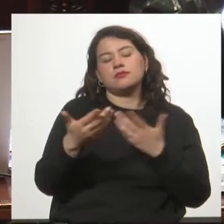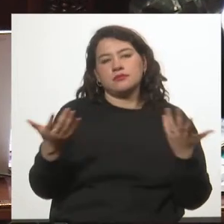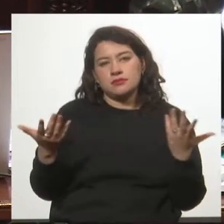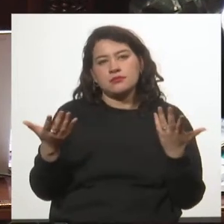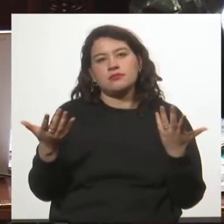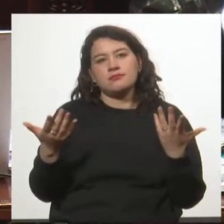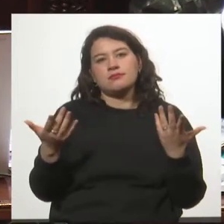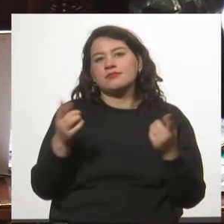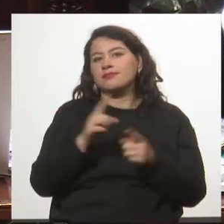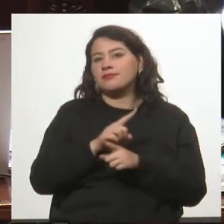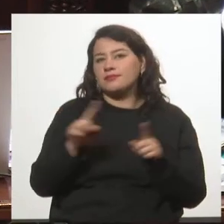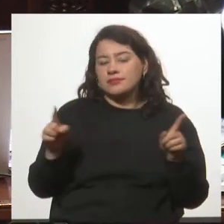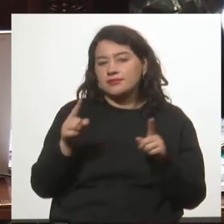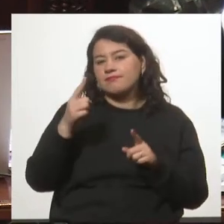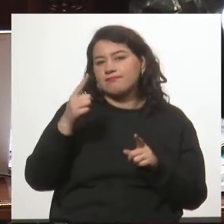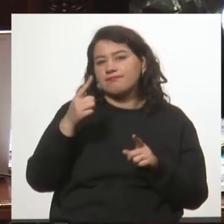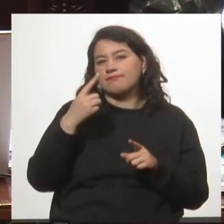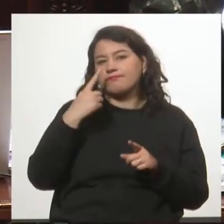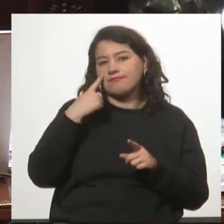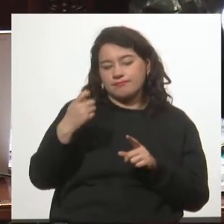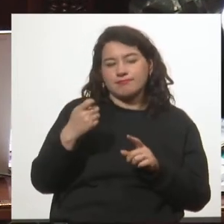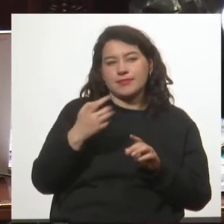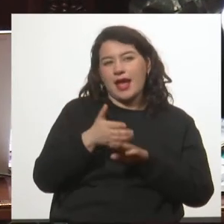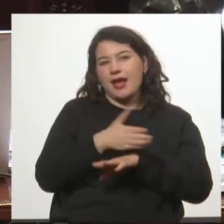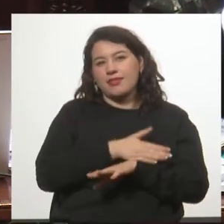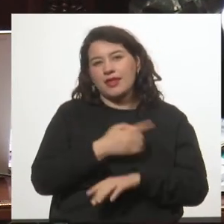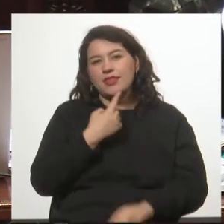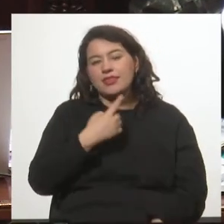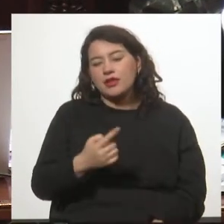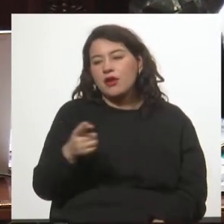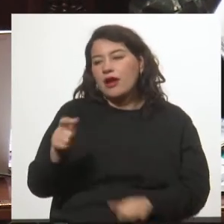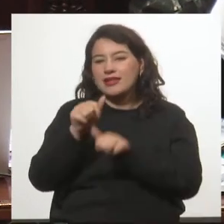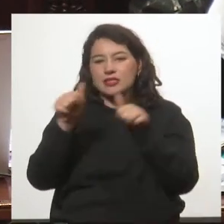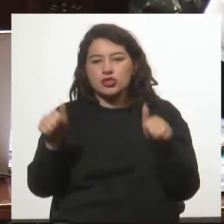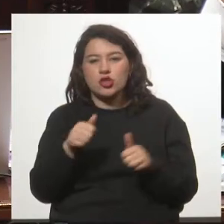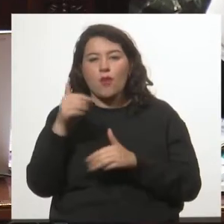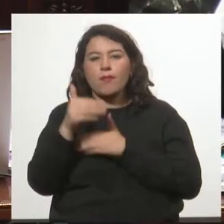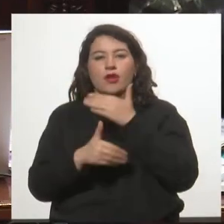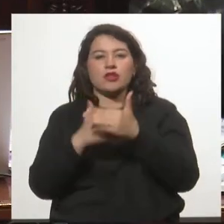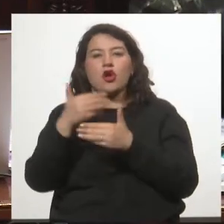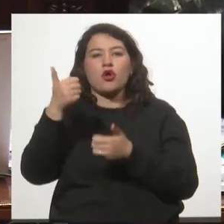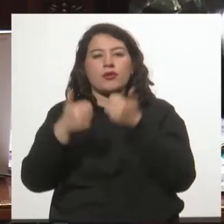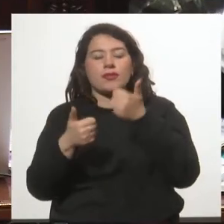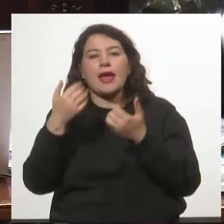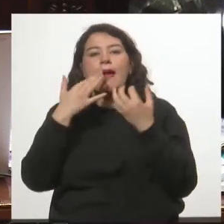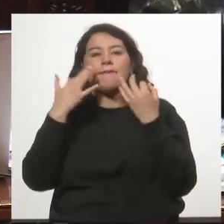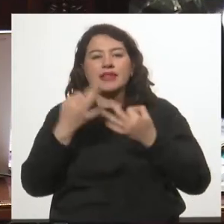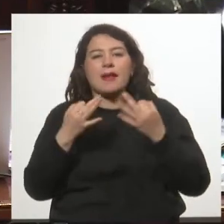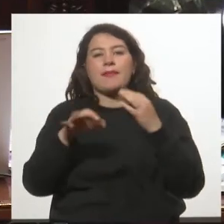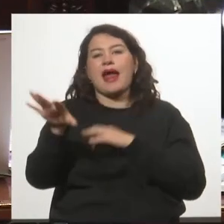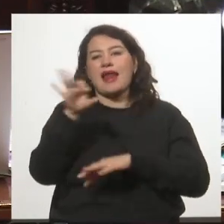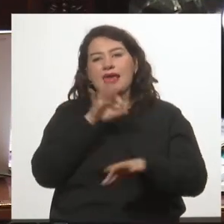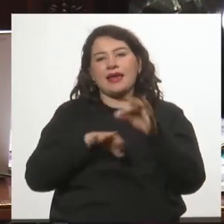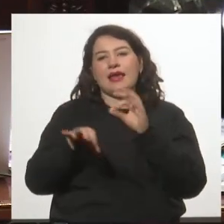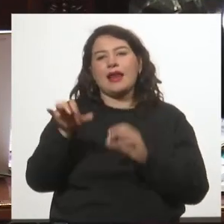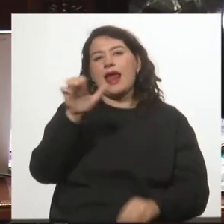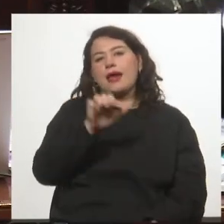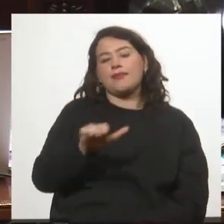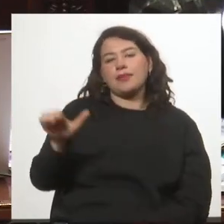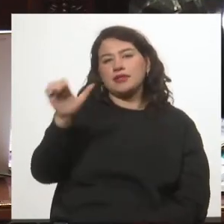sin perjuicio de los señalados se constata que diagramó a un proceso competitivo especial para la selección de la empresa